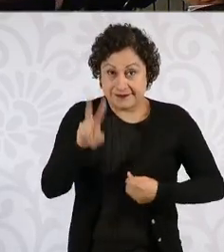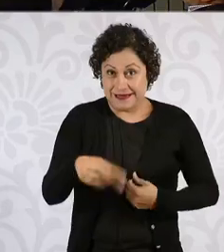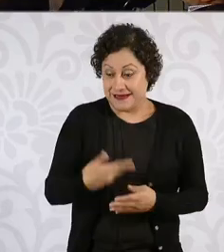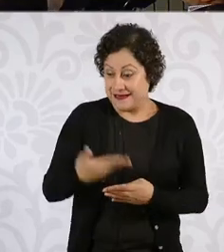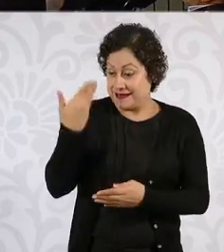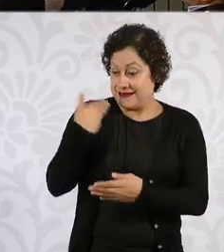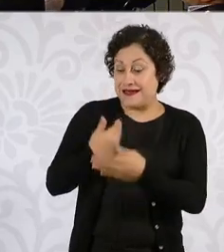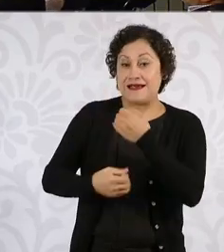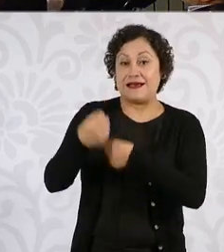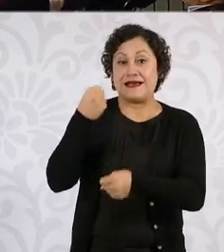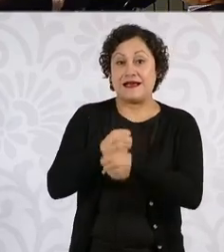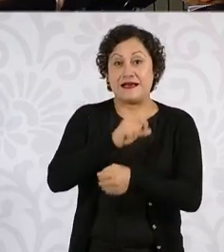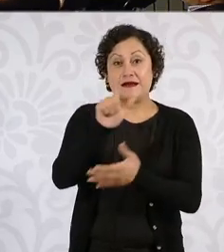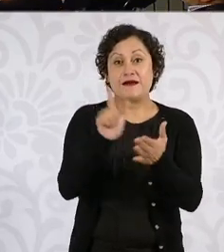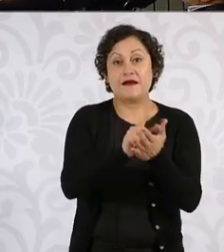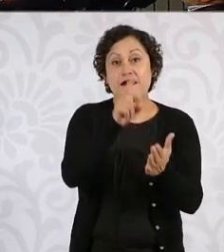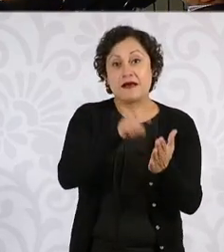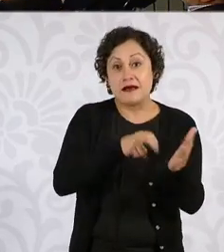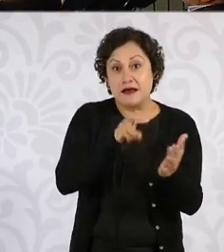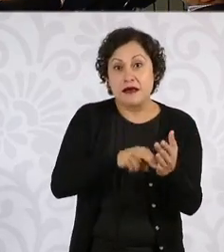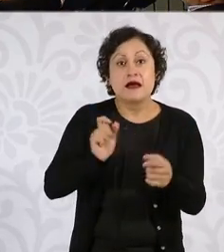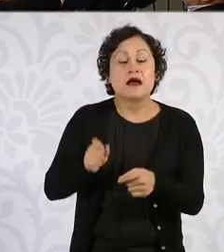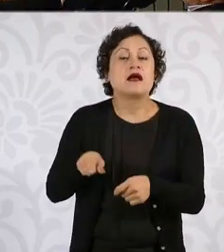completamente la Comisión Federal de Electricidad?